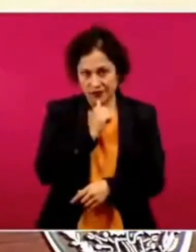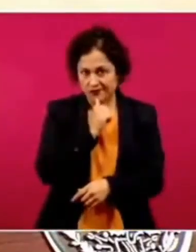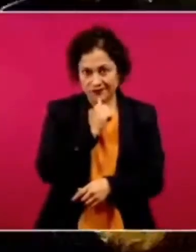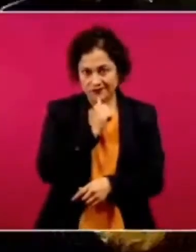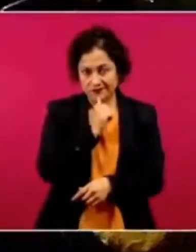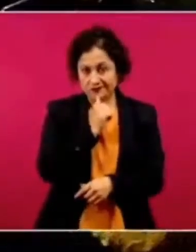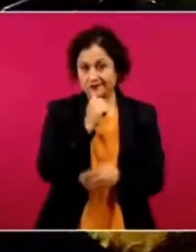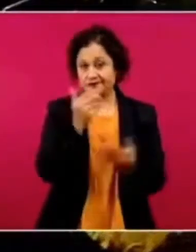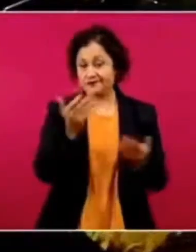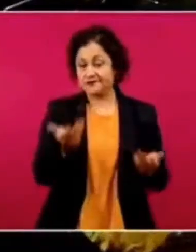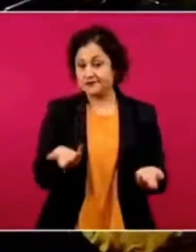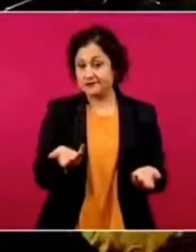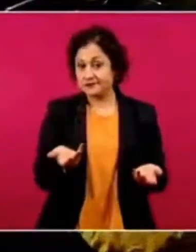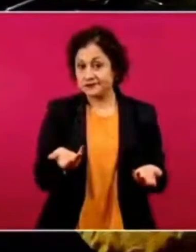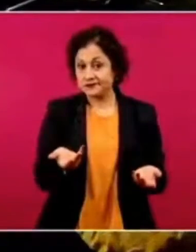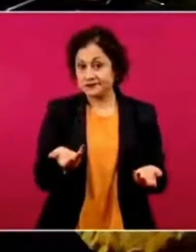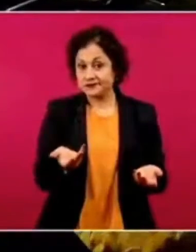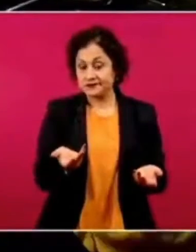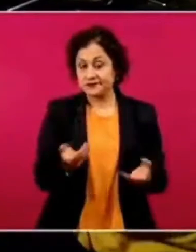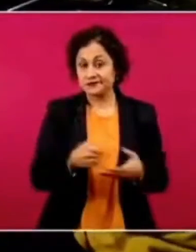a